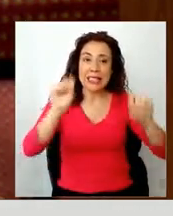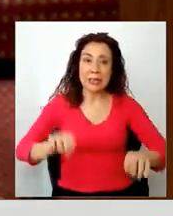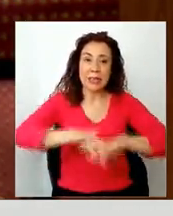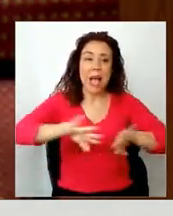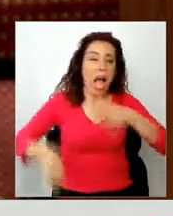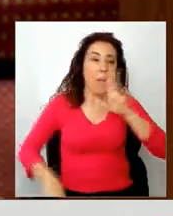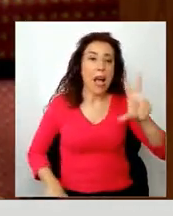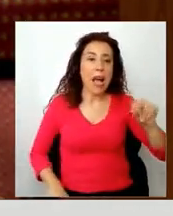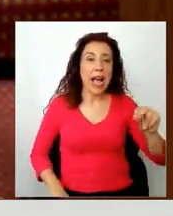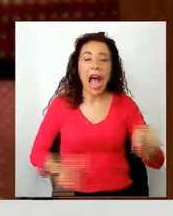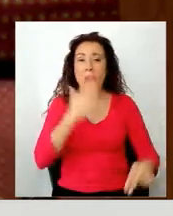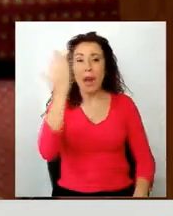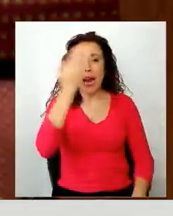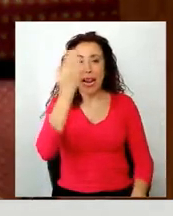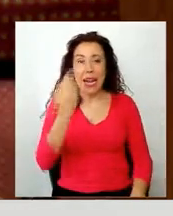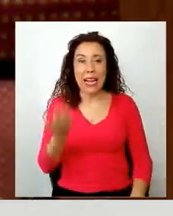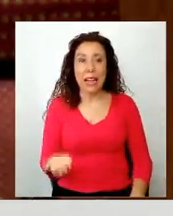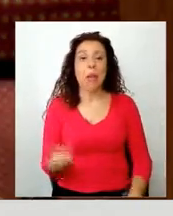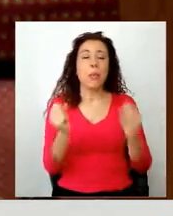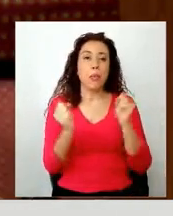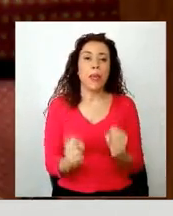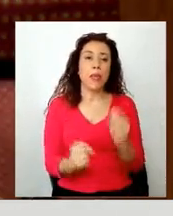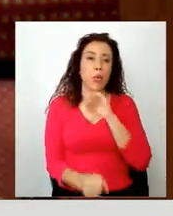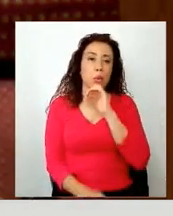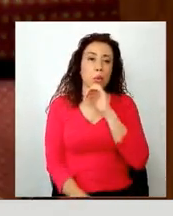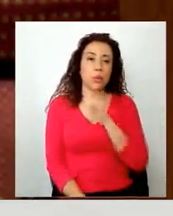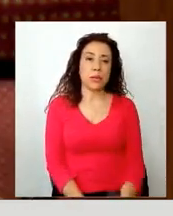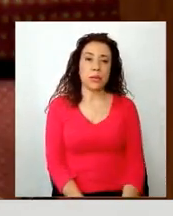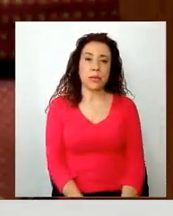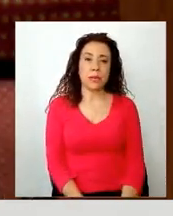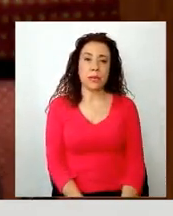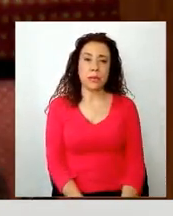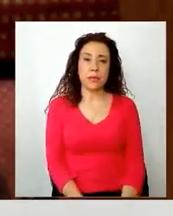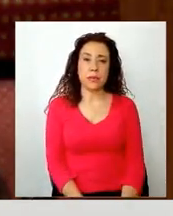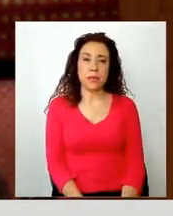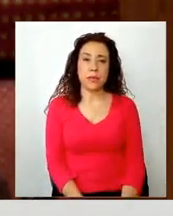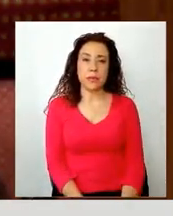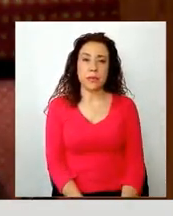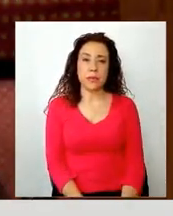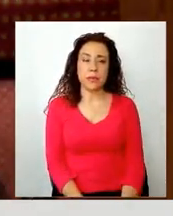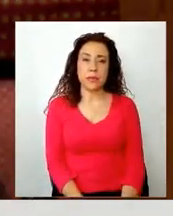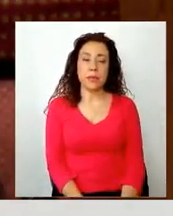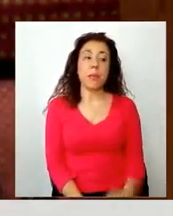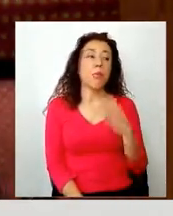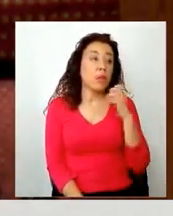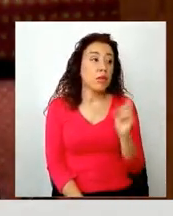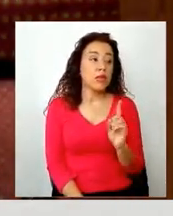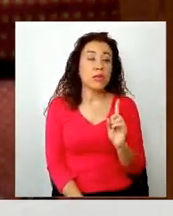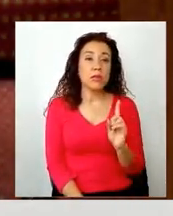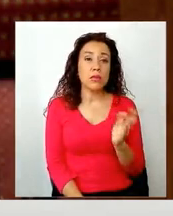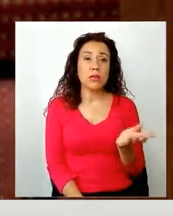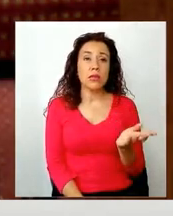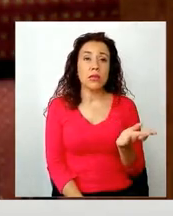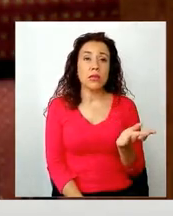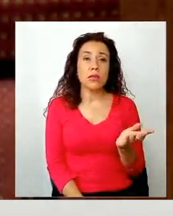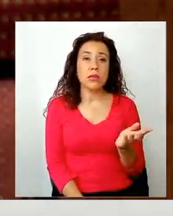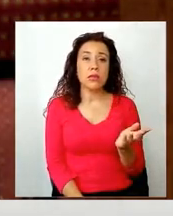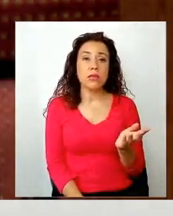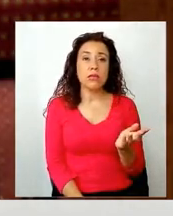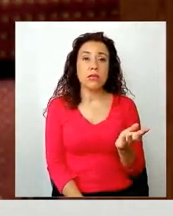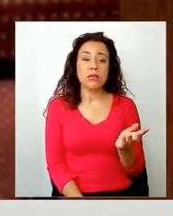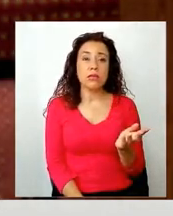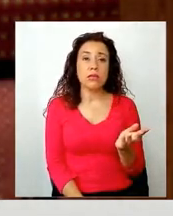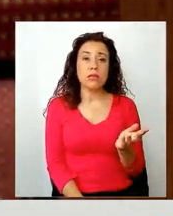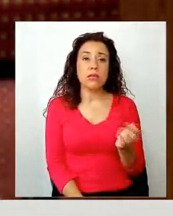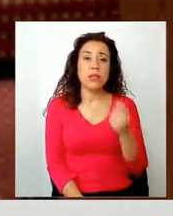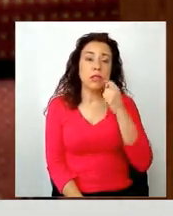negras lo podemos utilizar porque de otra manera no hay ningún ninguna finalidad nos vamos a quedar en